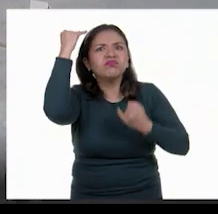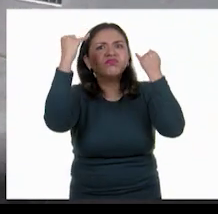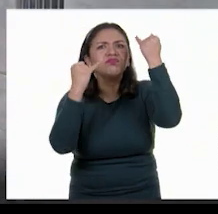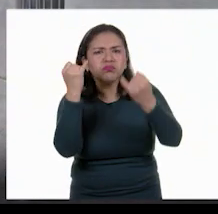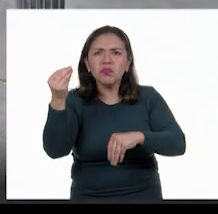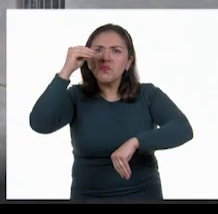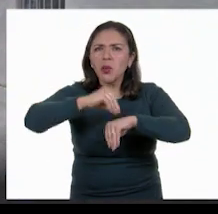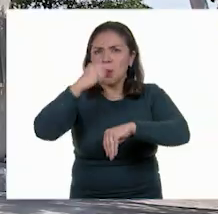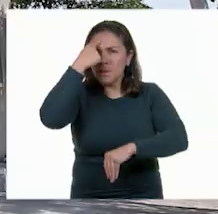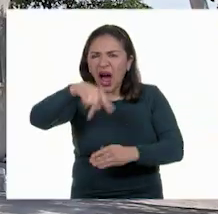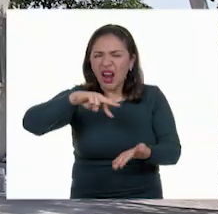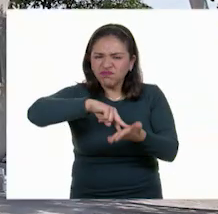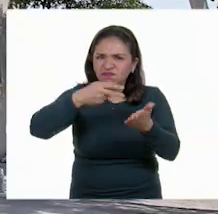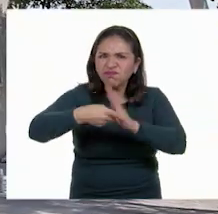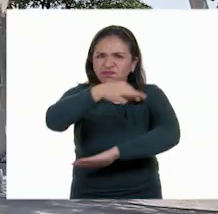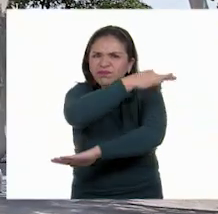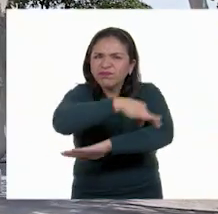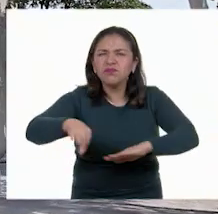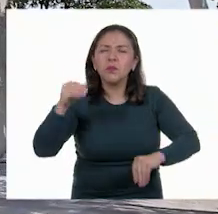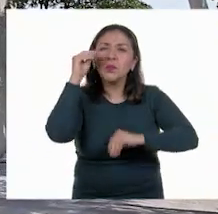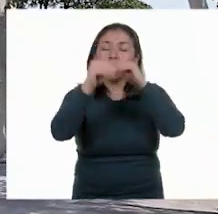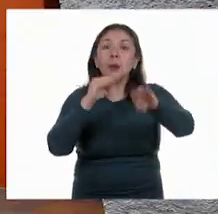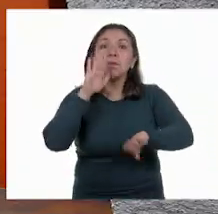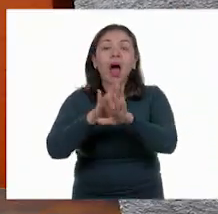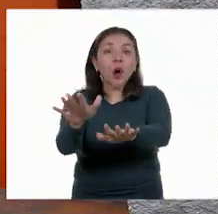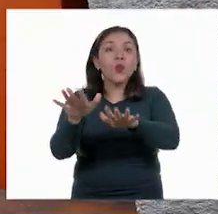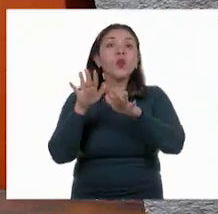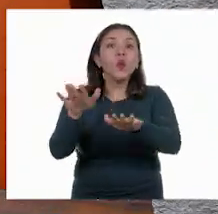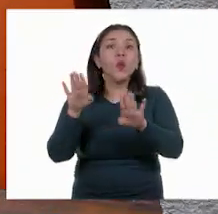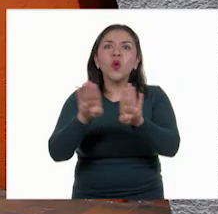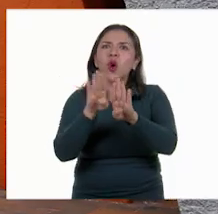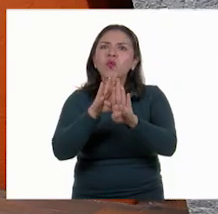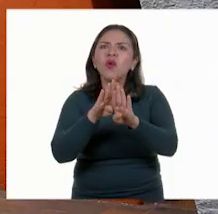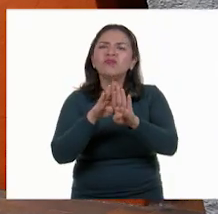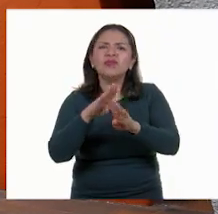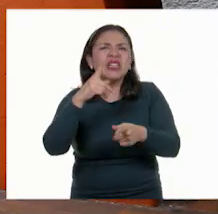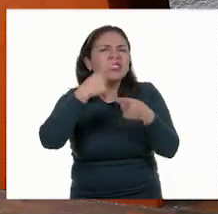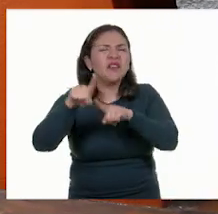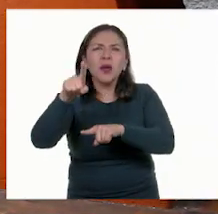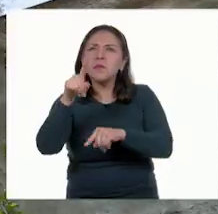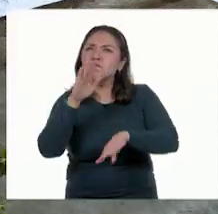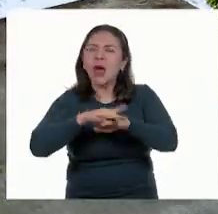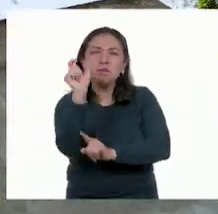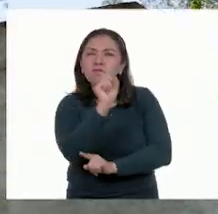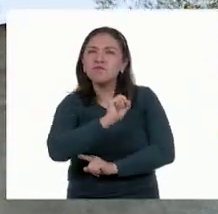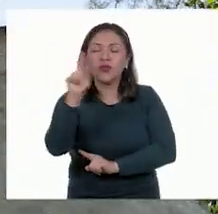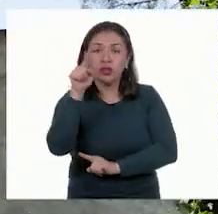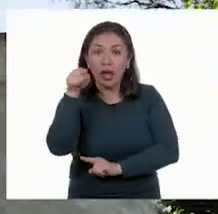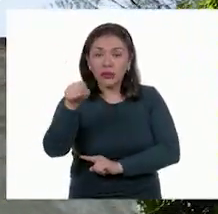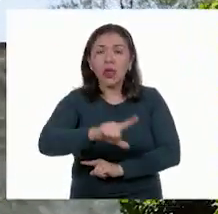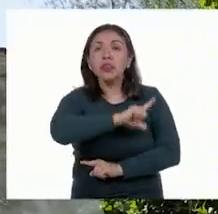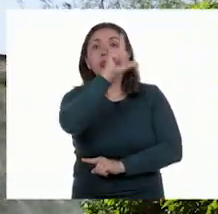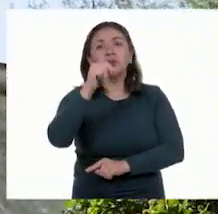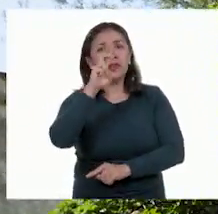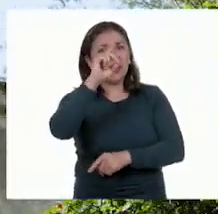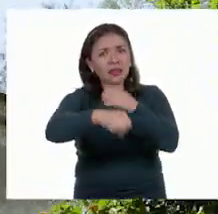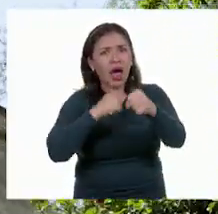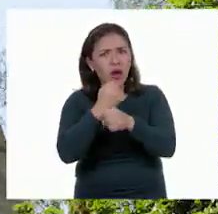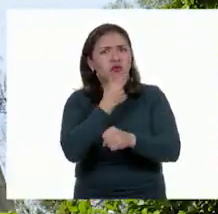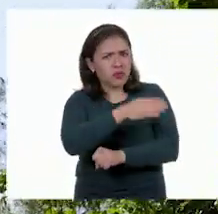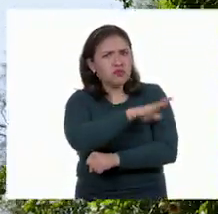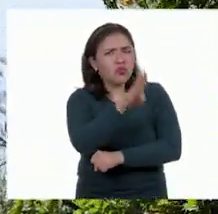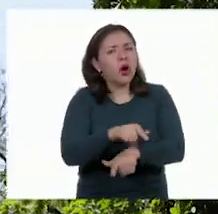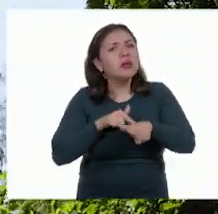lenguaje arquitectónico que lo llevó a alcanzar las máximas alturas de su especialidad y que a 3 décadas de su muerte